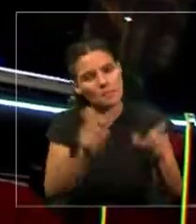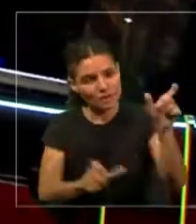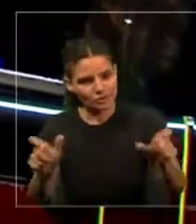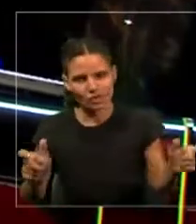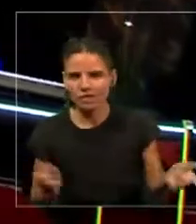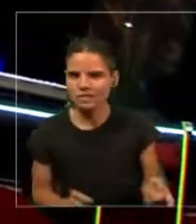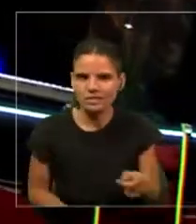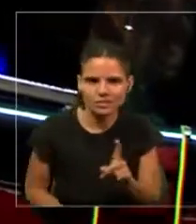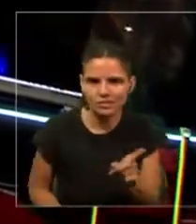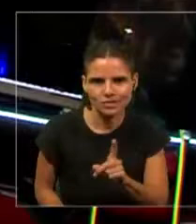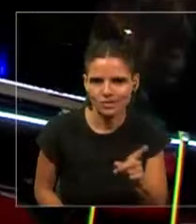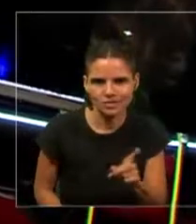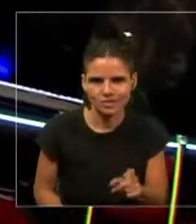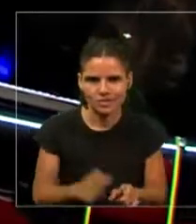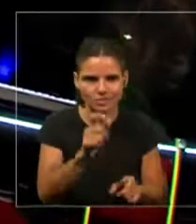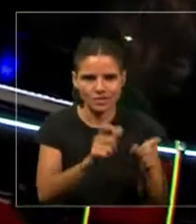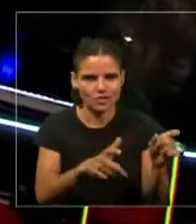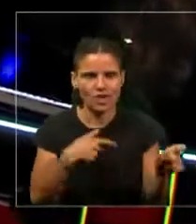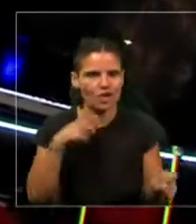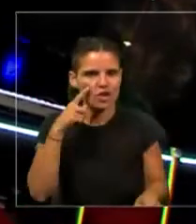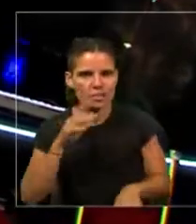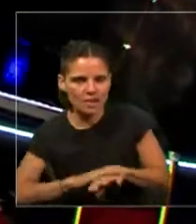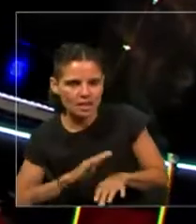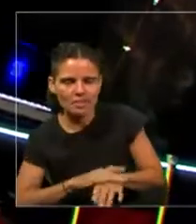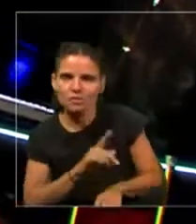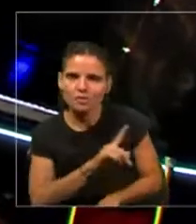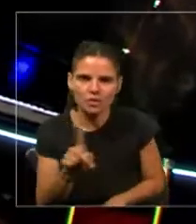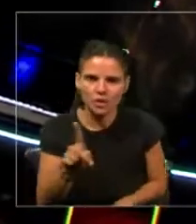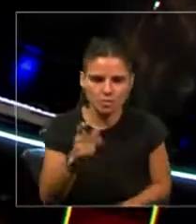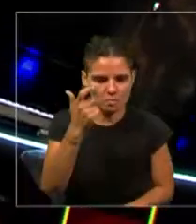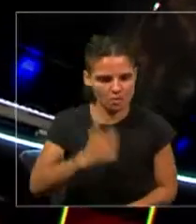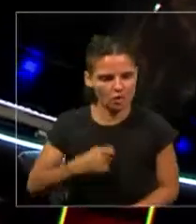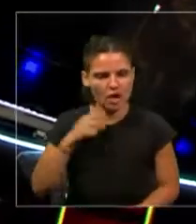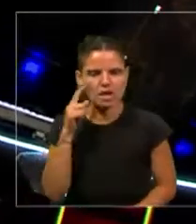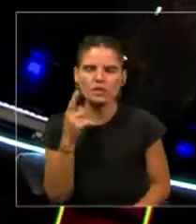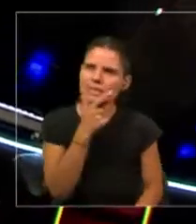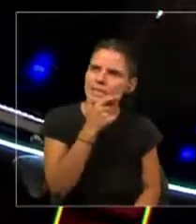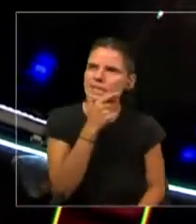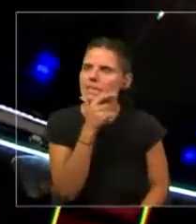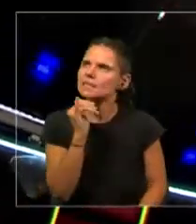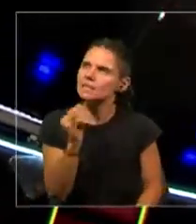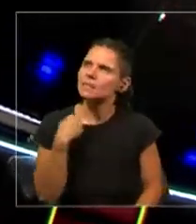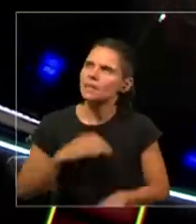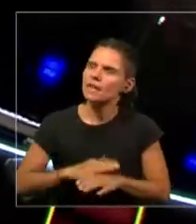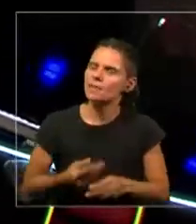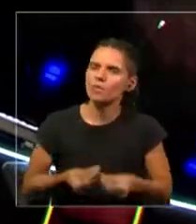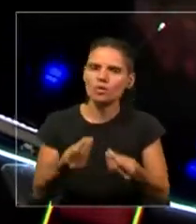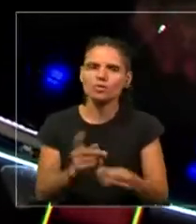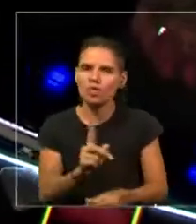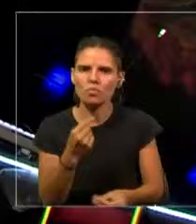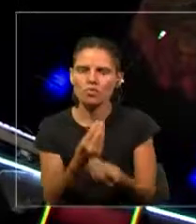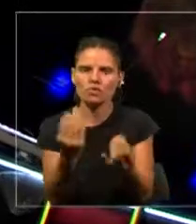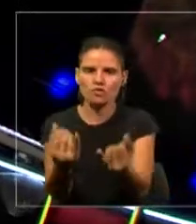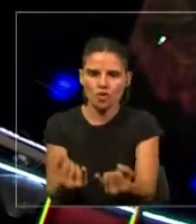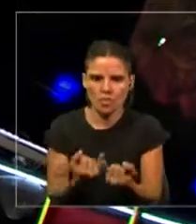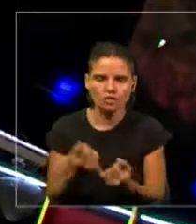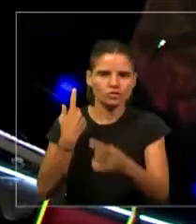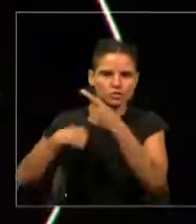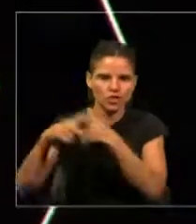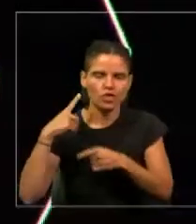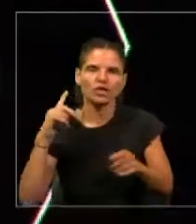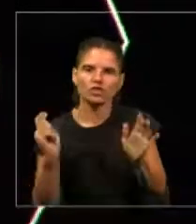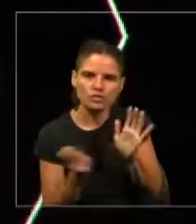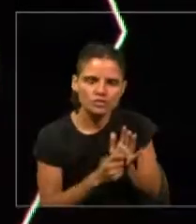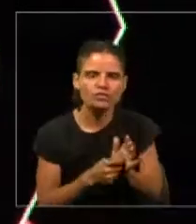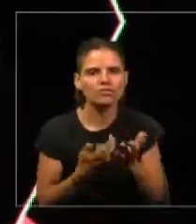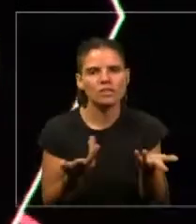no deciden de los préstamos. No son personas. Son cantidad de informaciones, históricos, datos que deciden sí